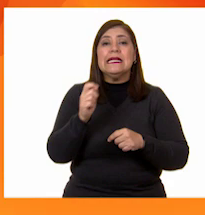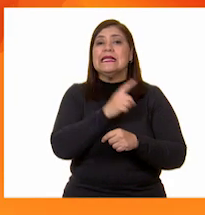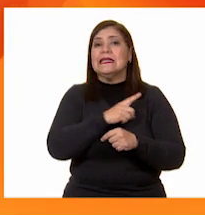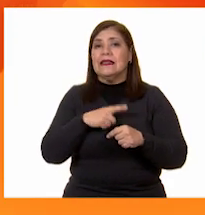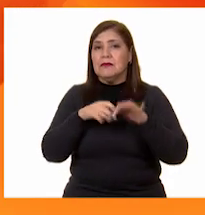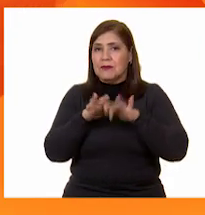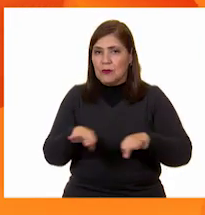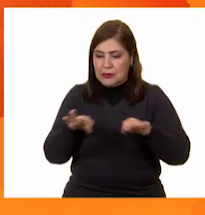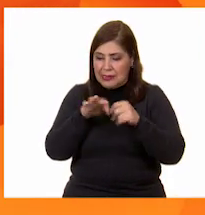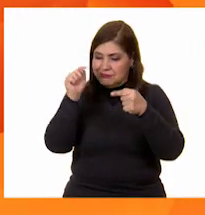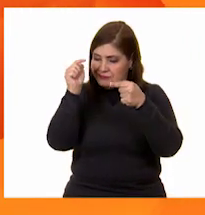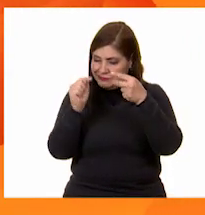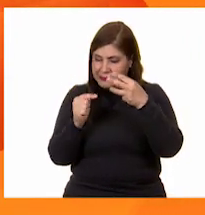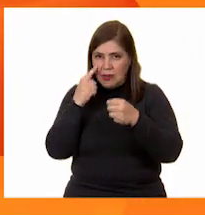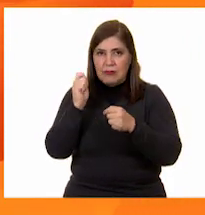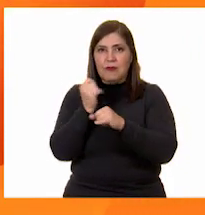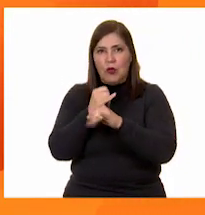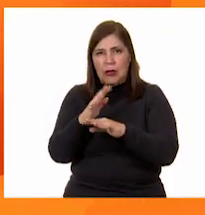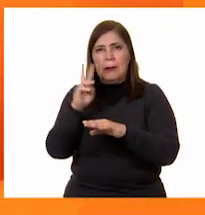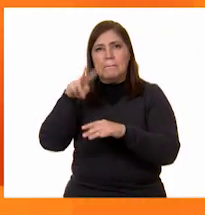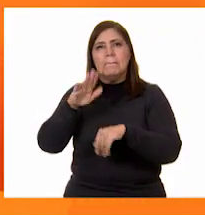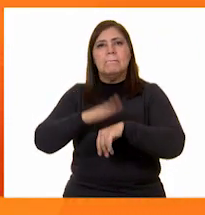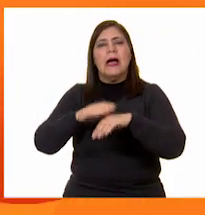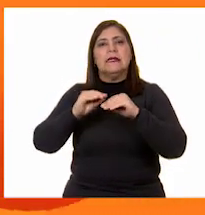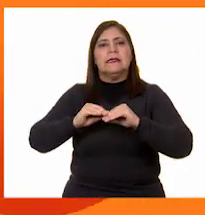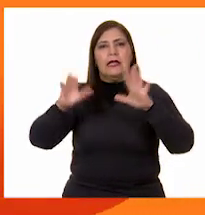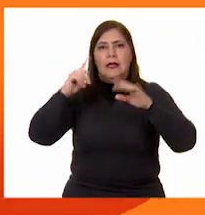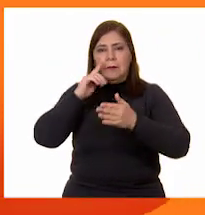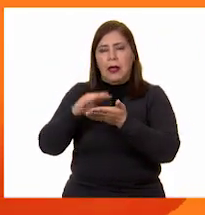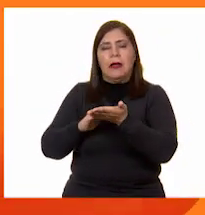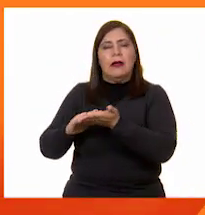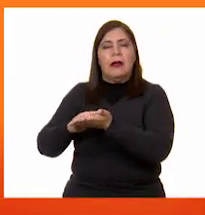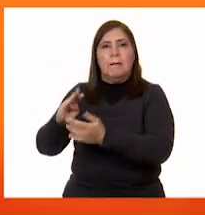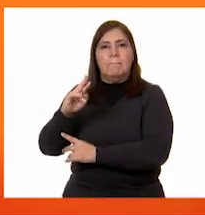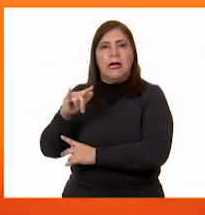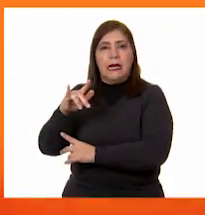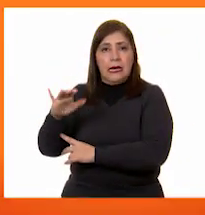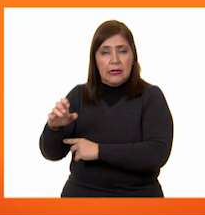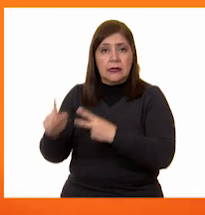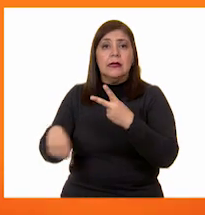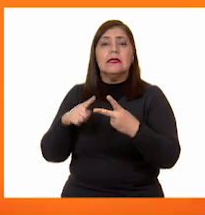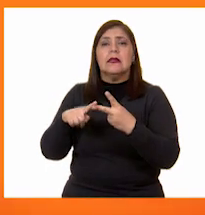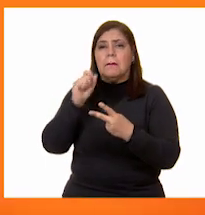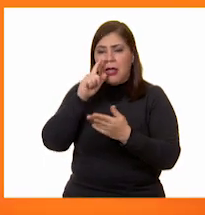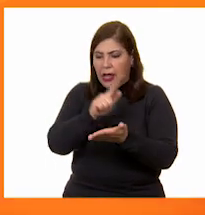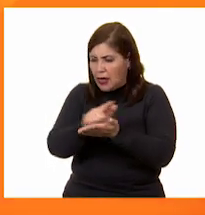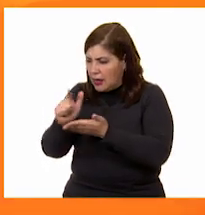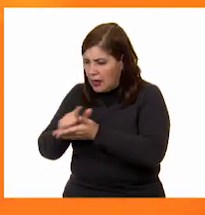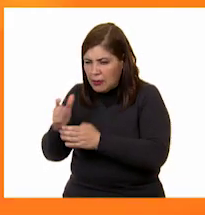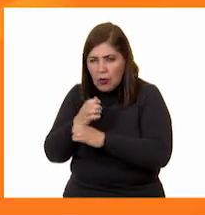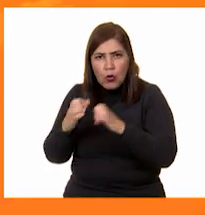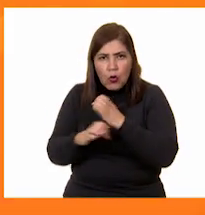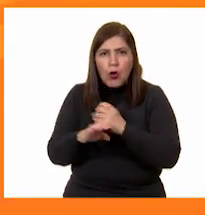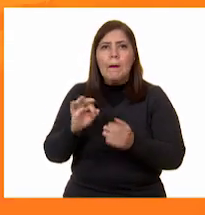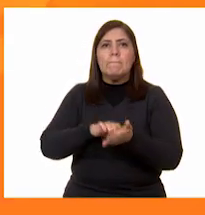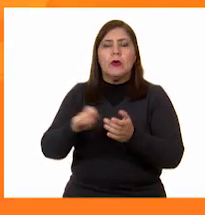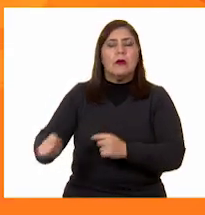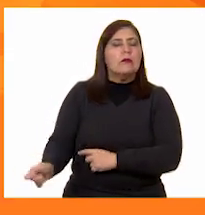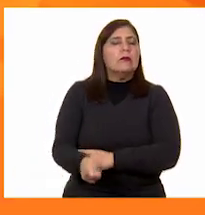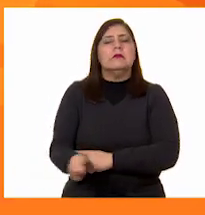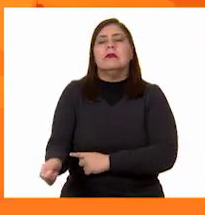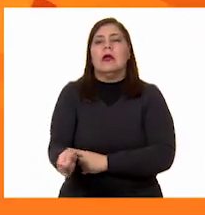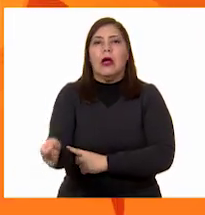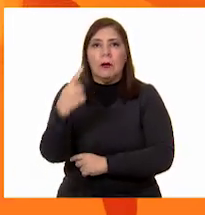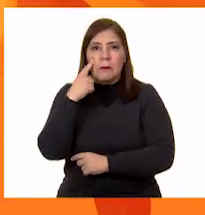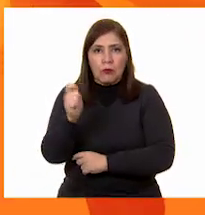información accesible, es decir, en sistema braille. Limpiar de manera frecuente las ayudas técnicas como bastón de